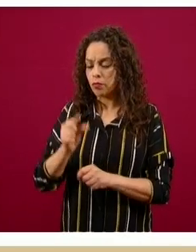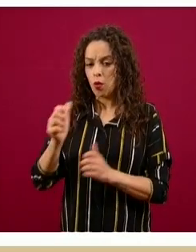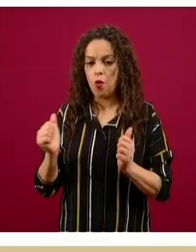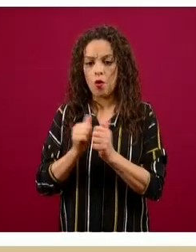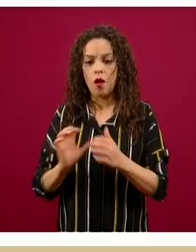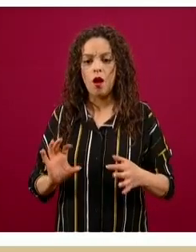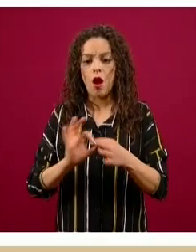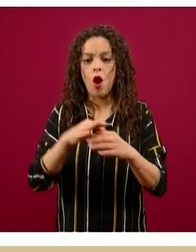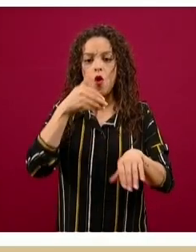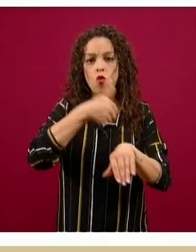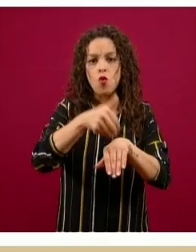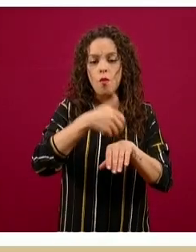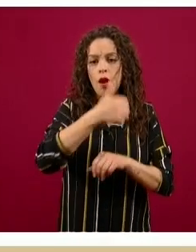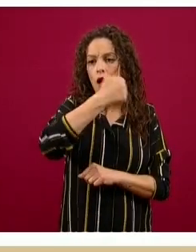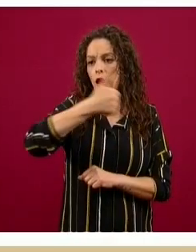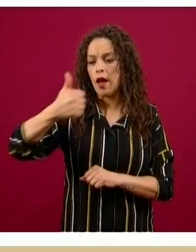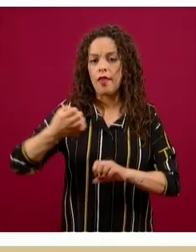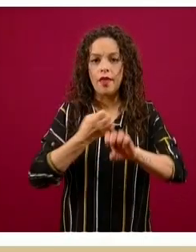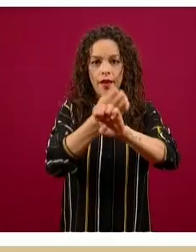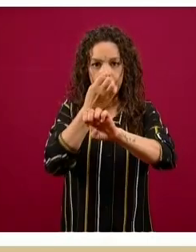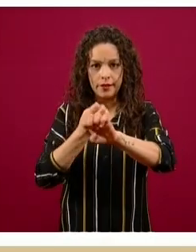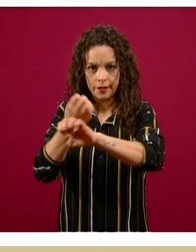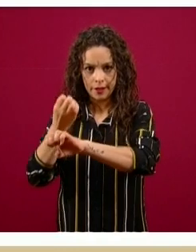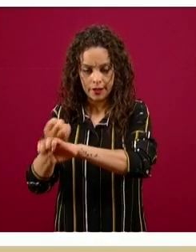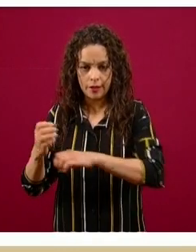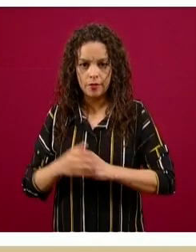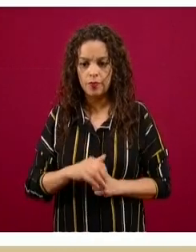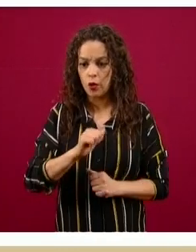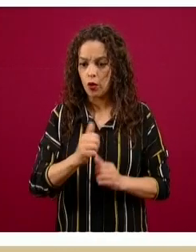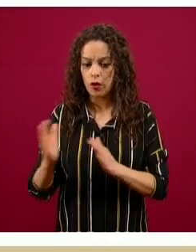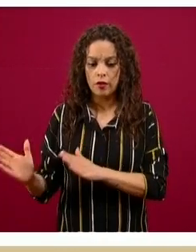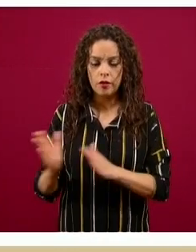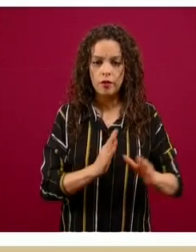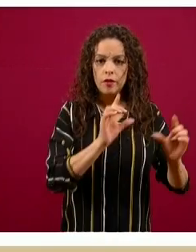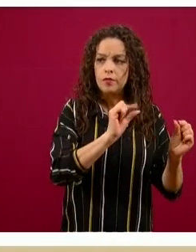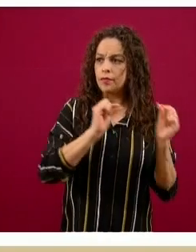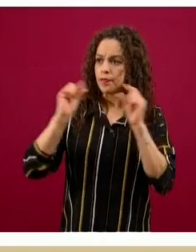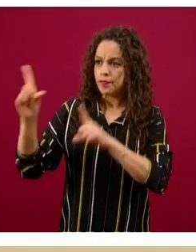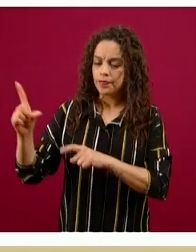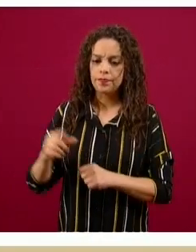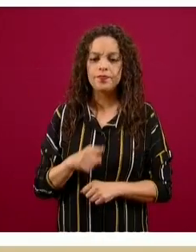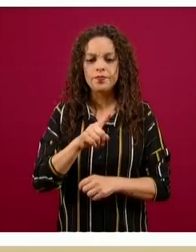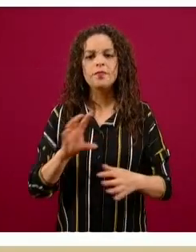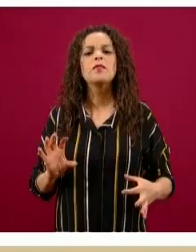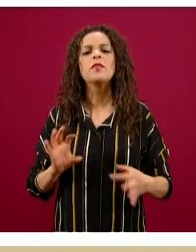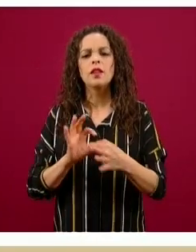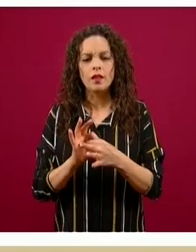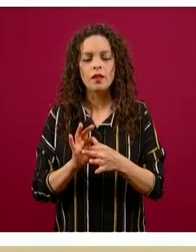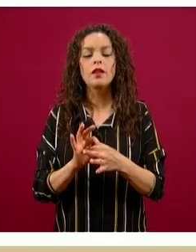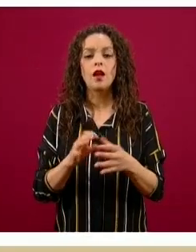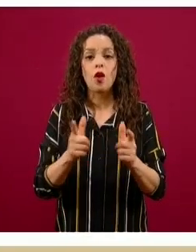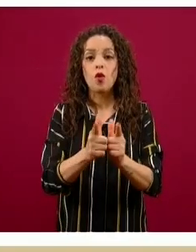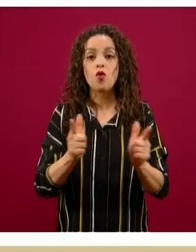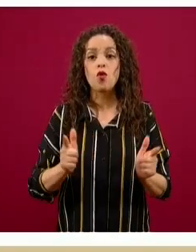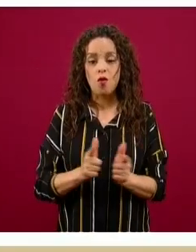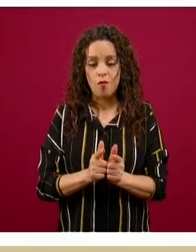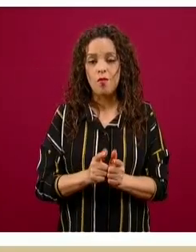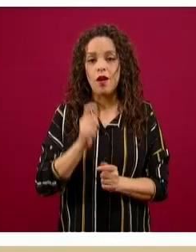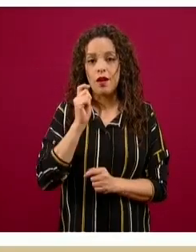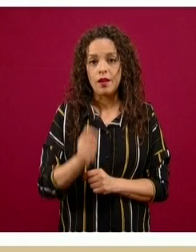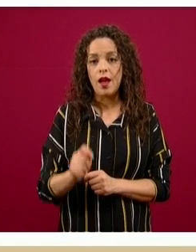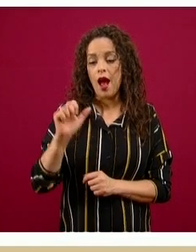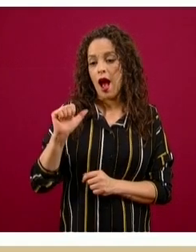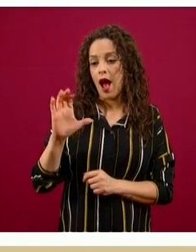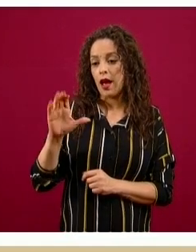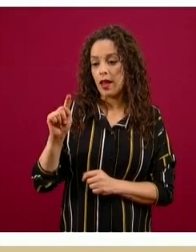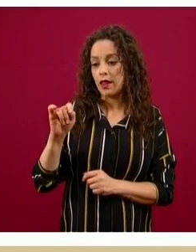una de ellas. La siguiente diapositiva es en relación al grupo precisamente de casos activos, tanto de los casos